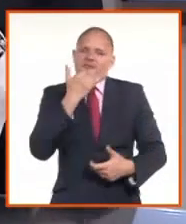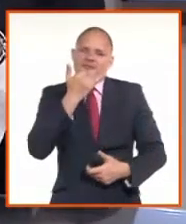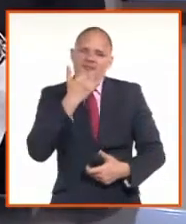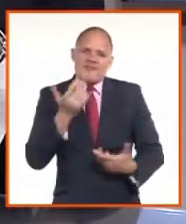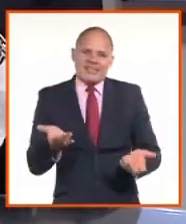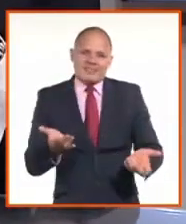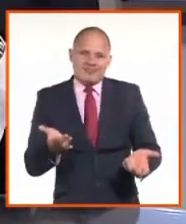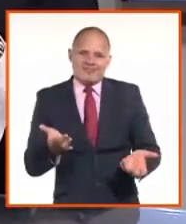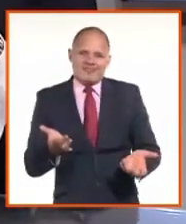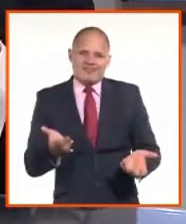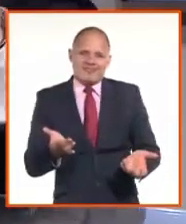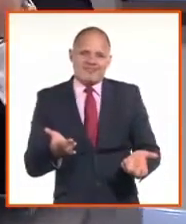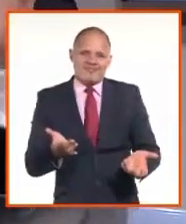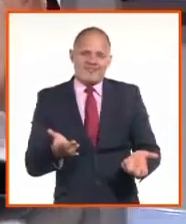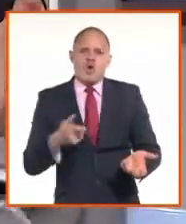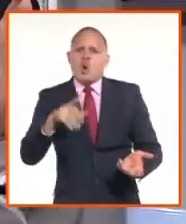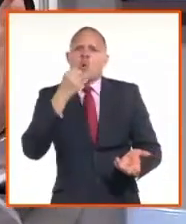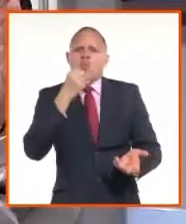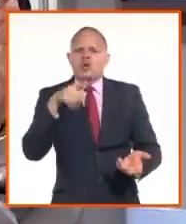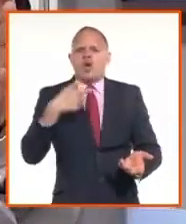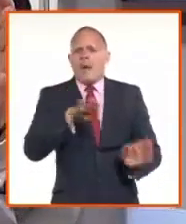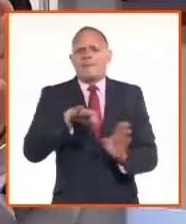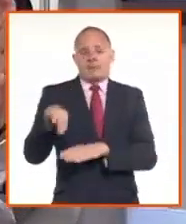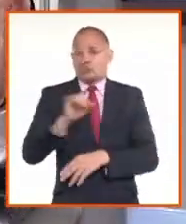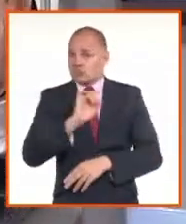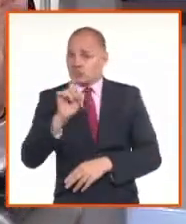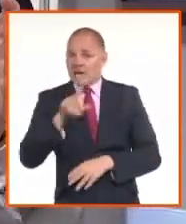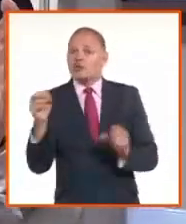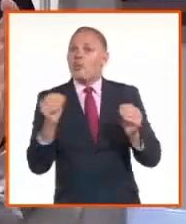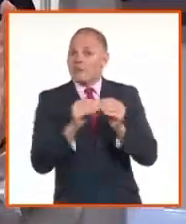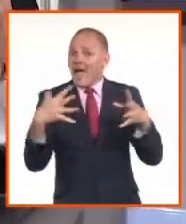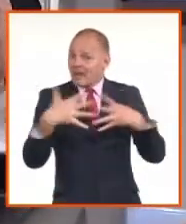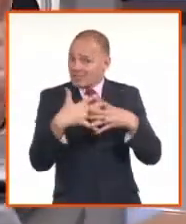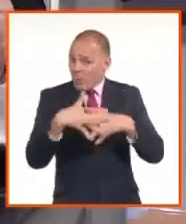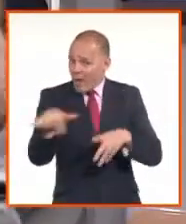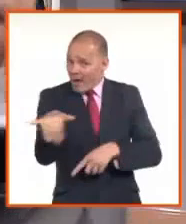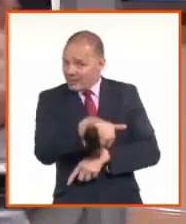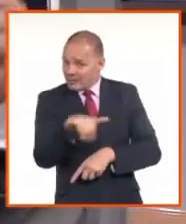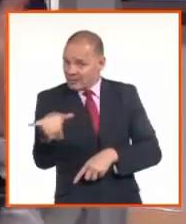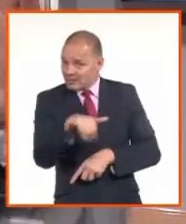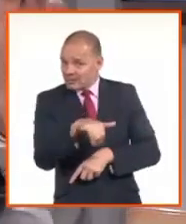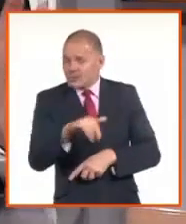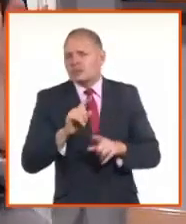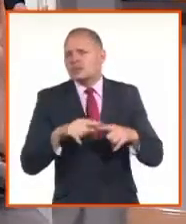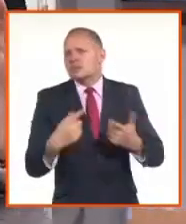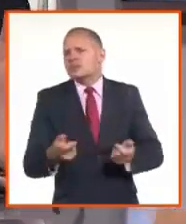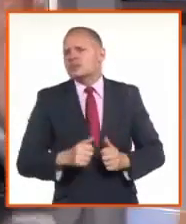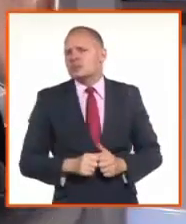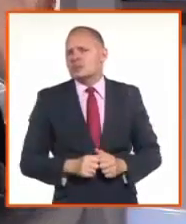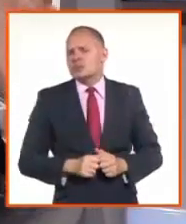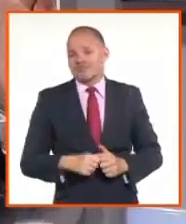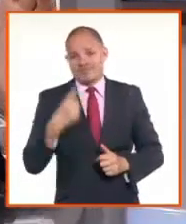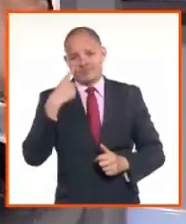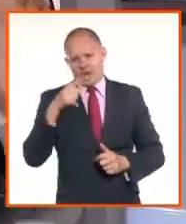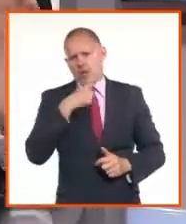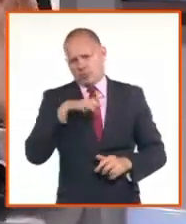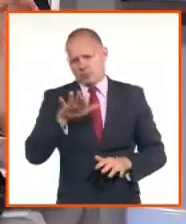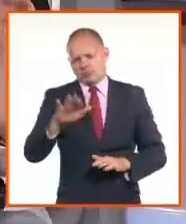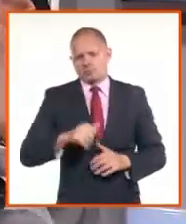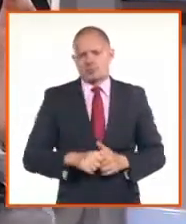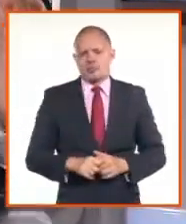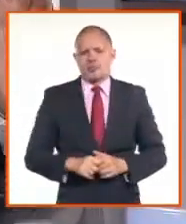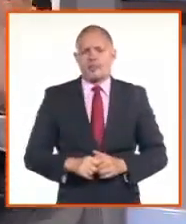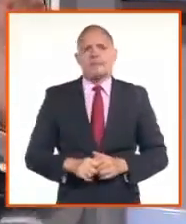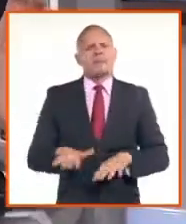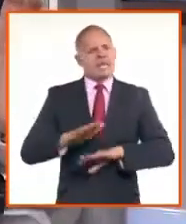vuelven alejadas entre sí tenemos un déficit fiscal como el que el que tenemos al dinero y fíjate porque yo incluso lo